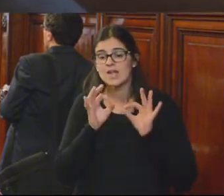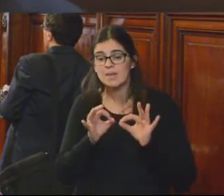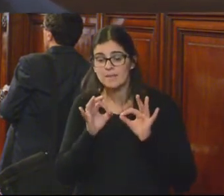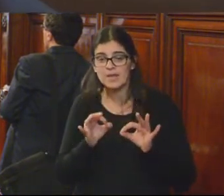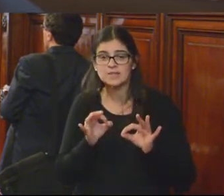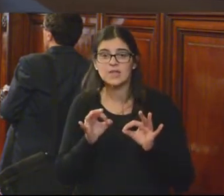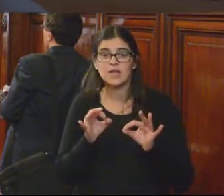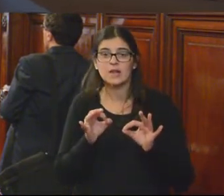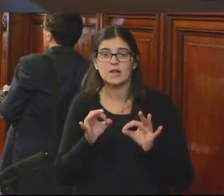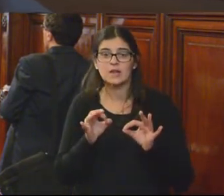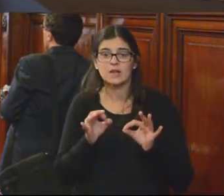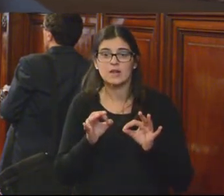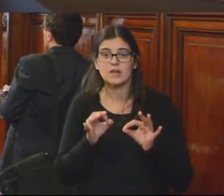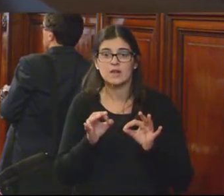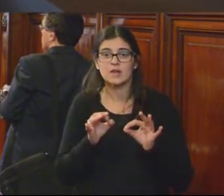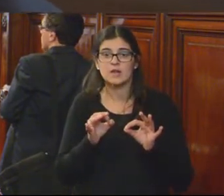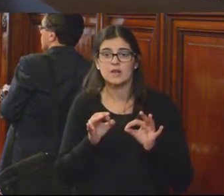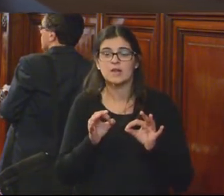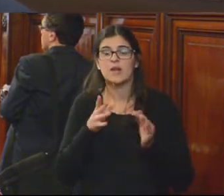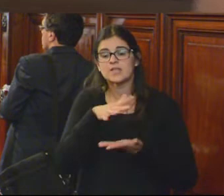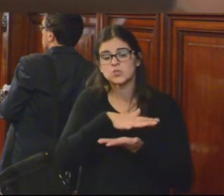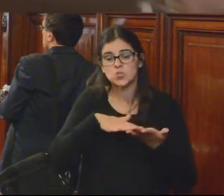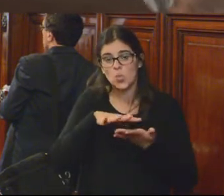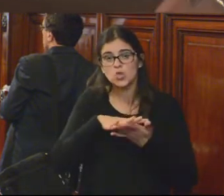que se refiere a la situación de la